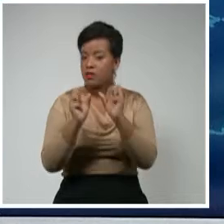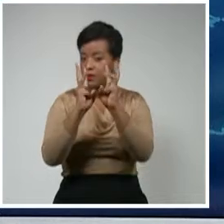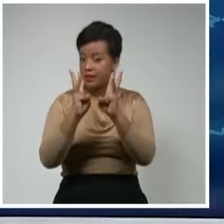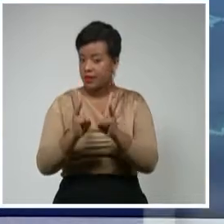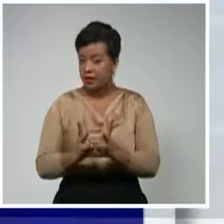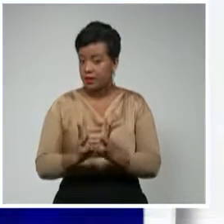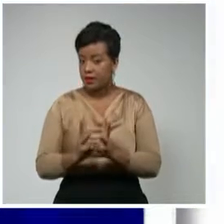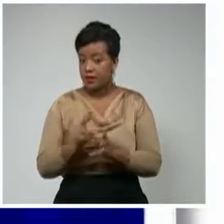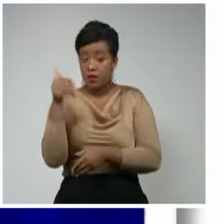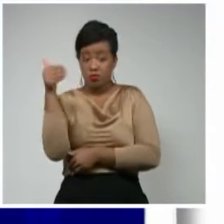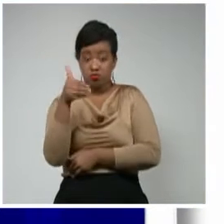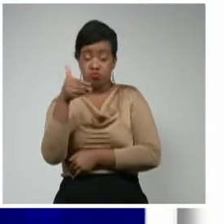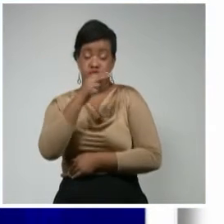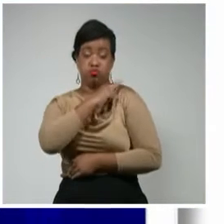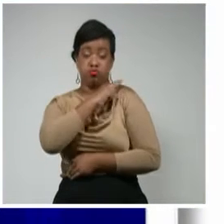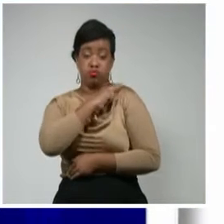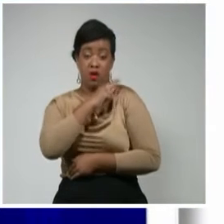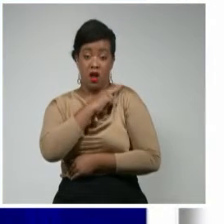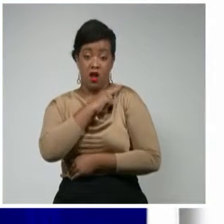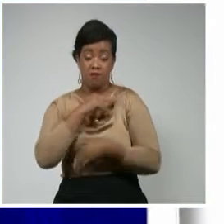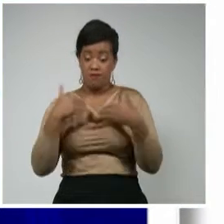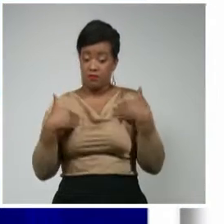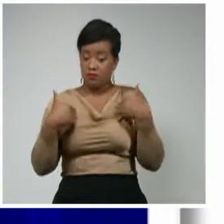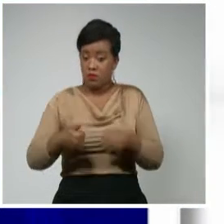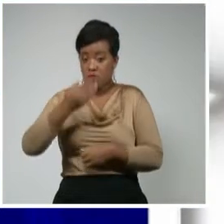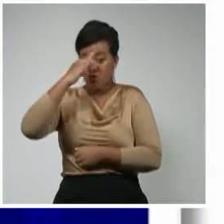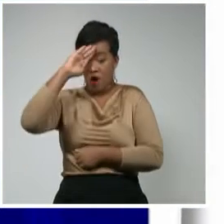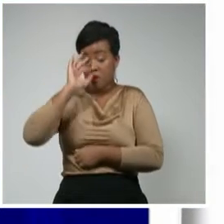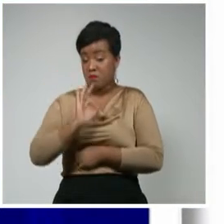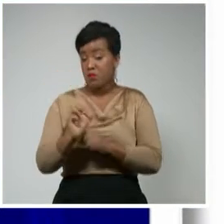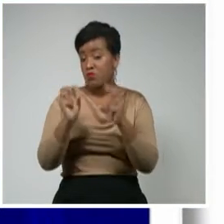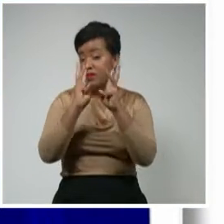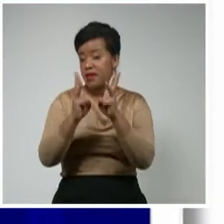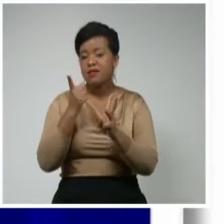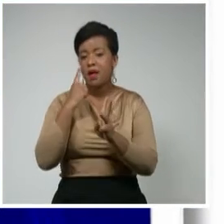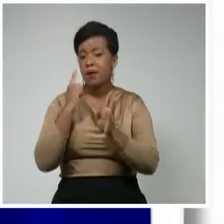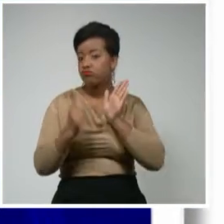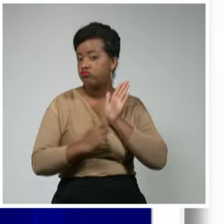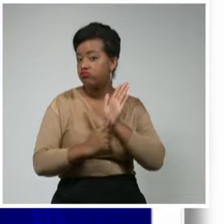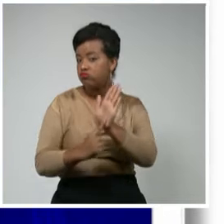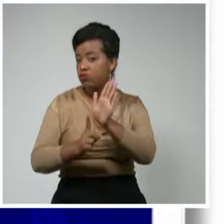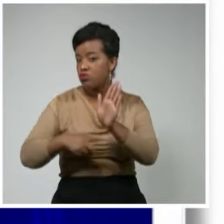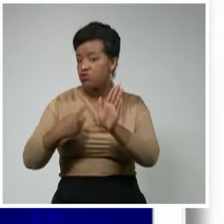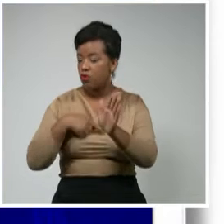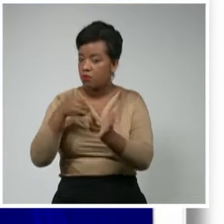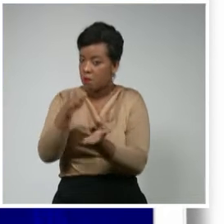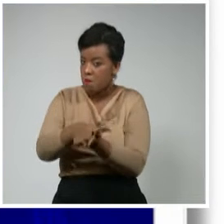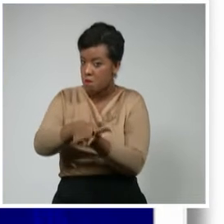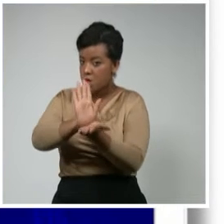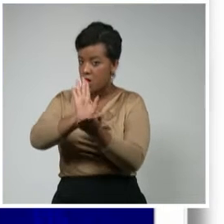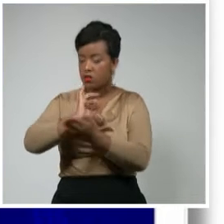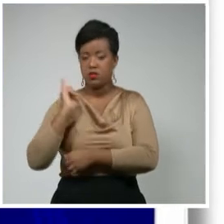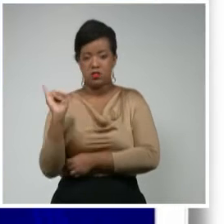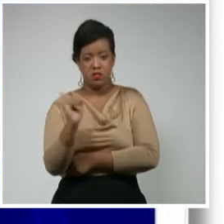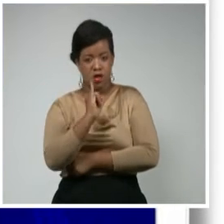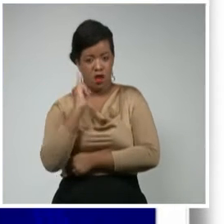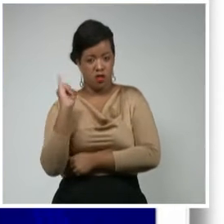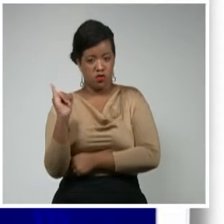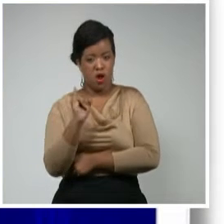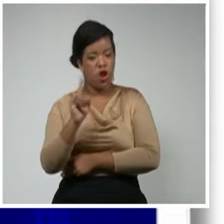la participación del jefe de la diplomacia cubana de forma virtual evidencia el compromiso frente al régimen internacional de desarme no proliferación